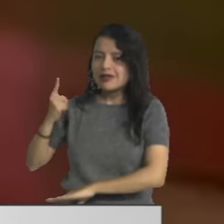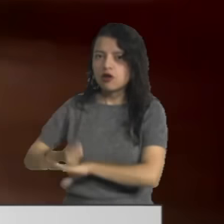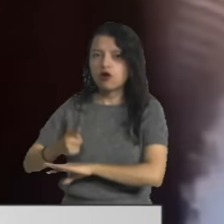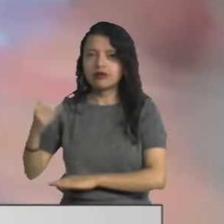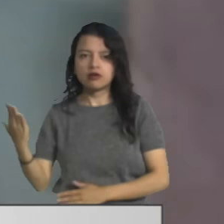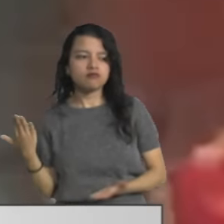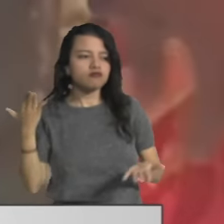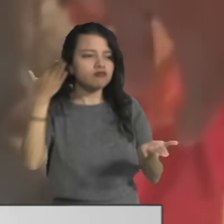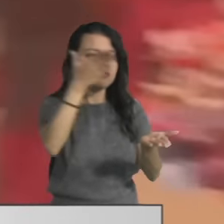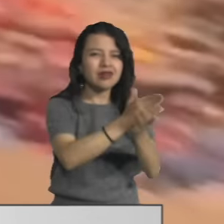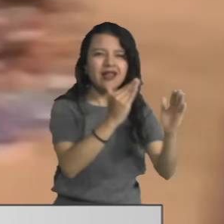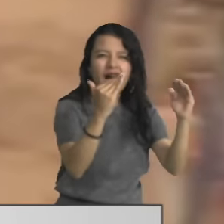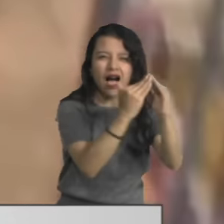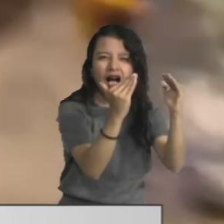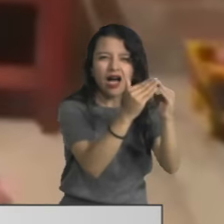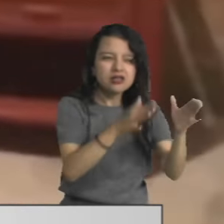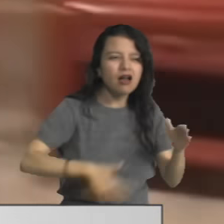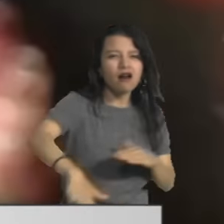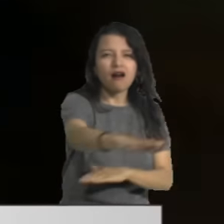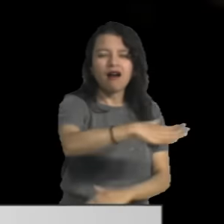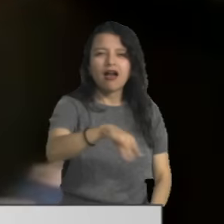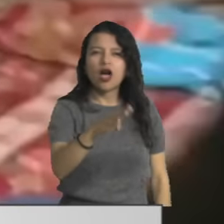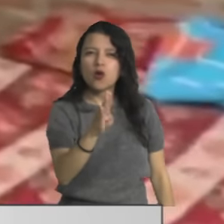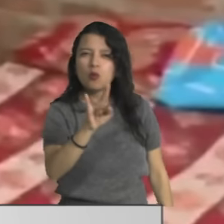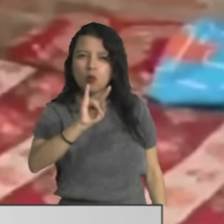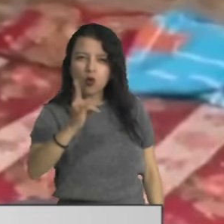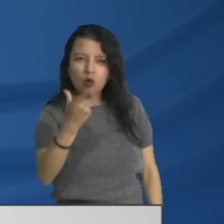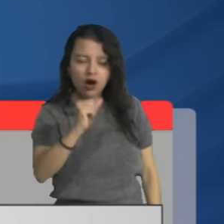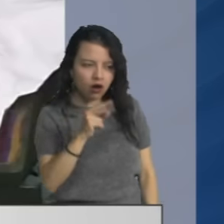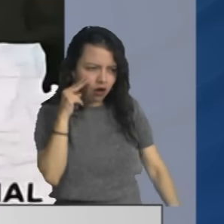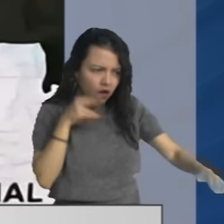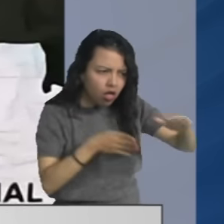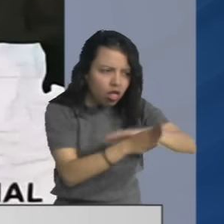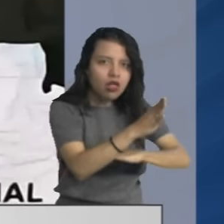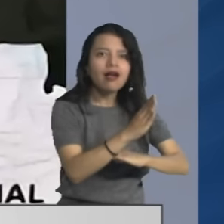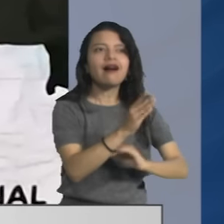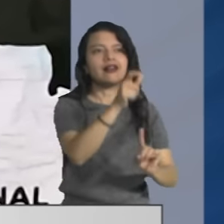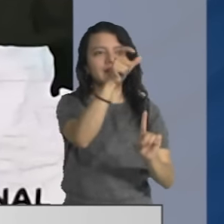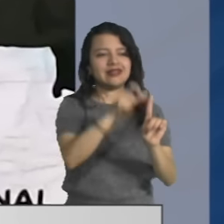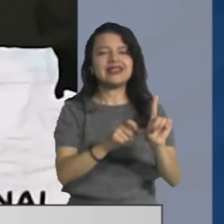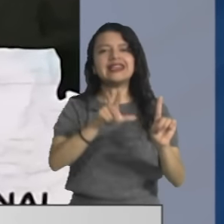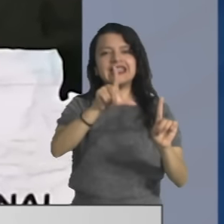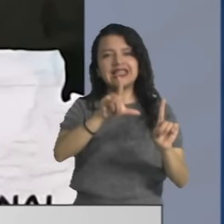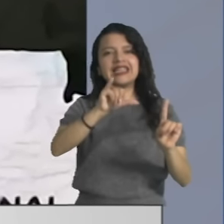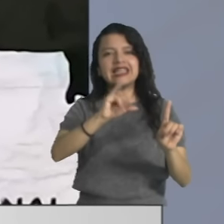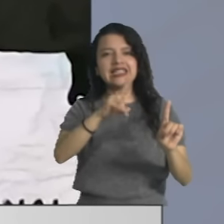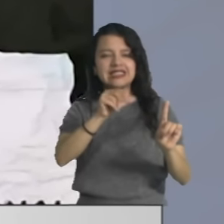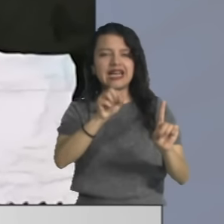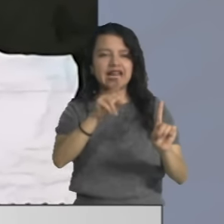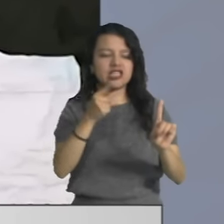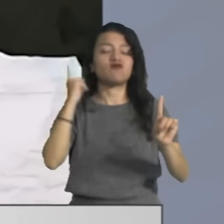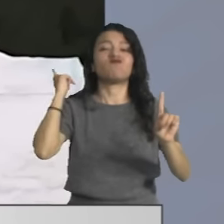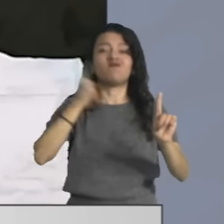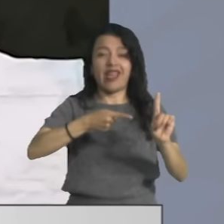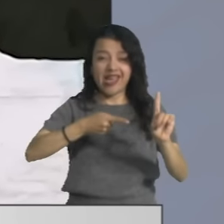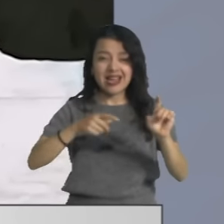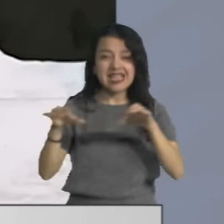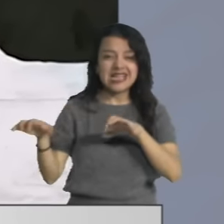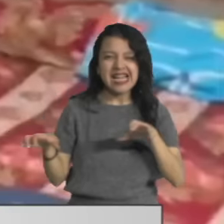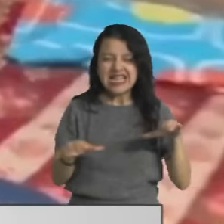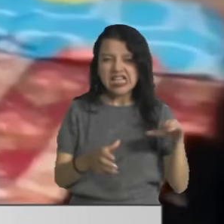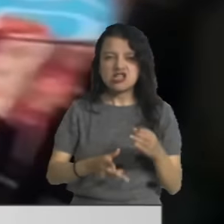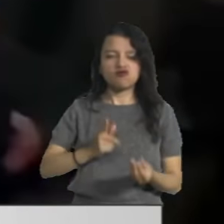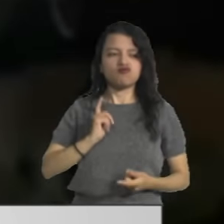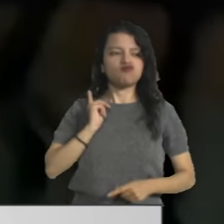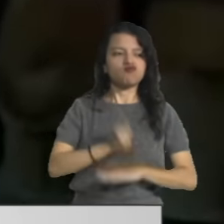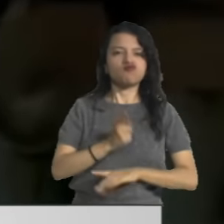zona rural del municipio de Buga, logró la captura de alias Lizarazo, señalado de ser presunto cabecilla de la red de apoyo a la estructura residual